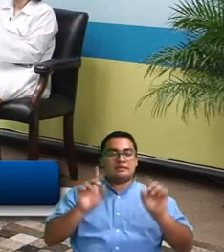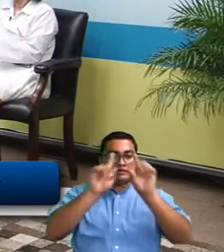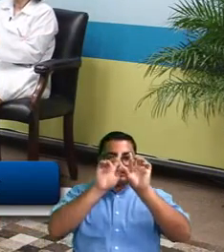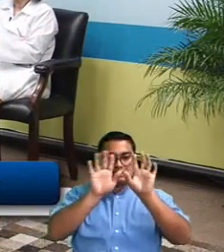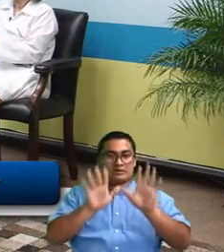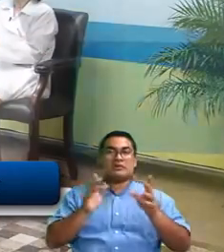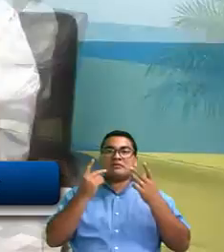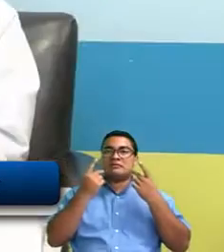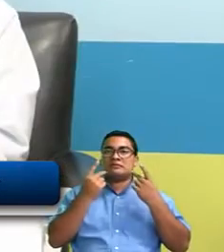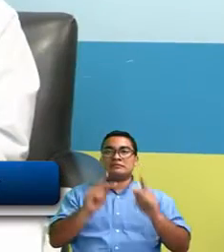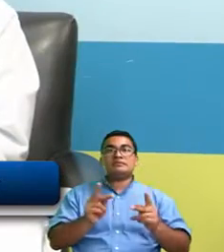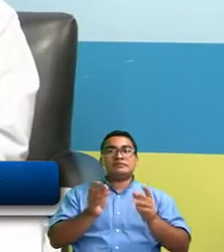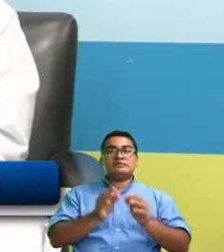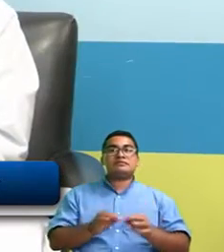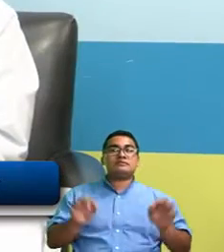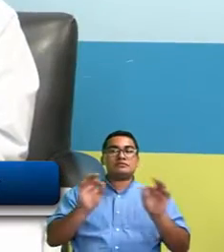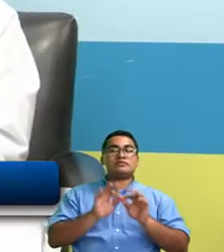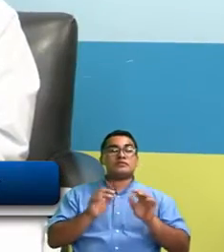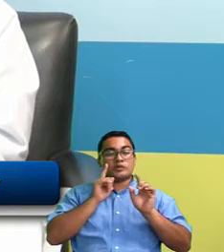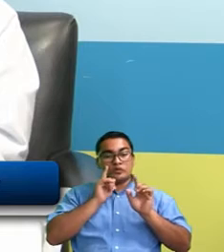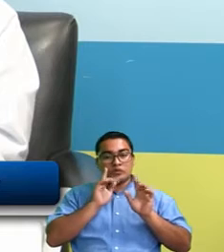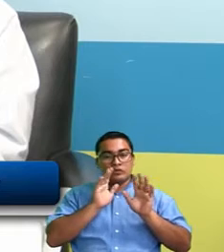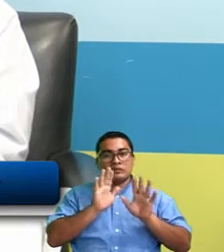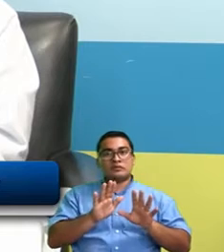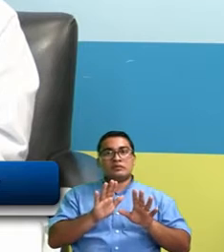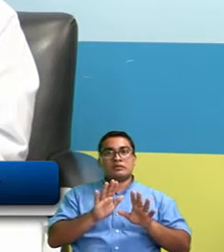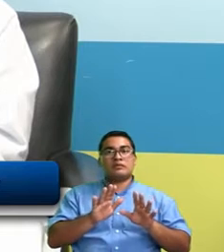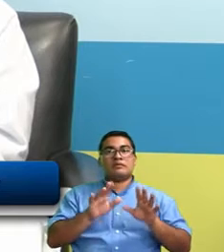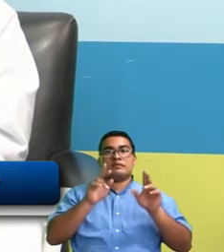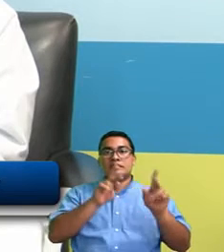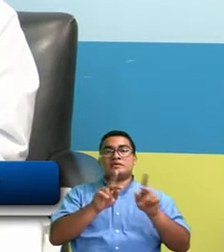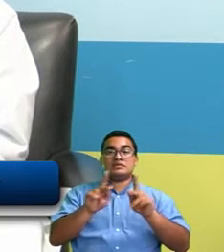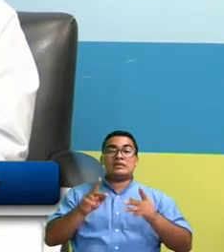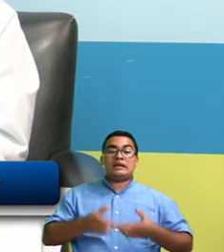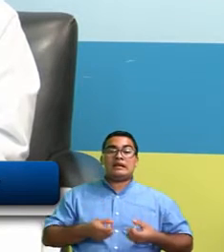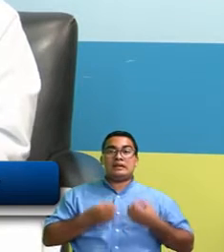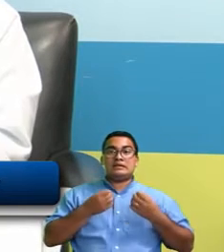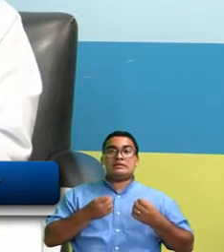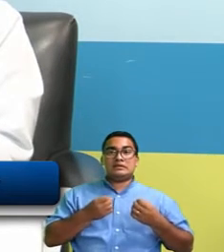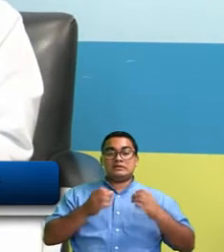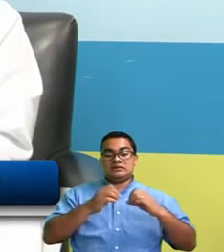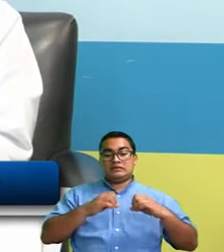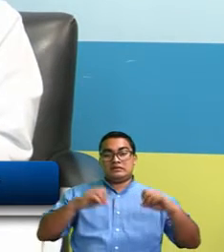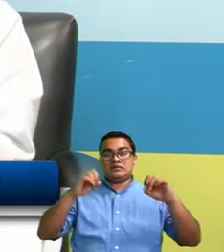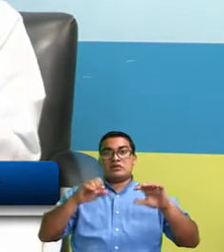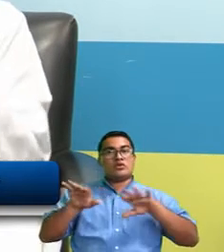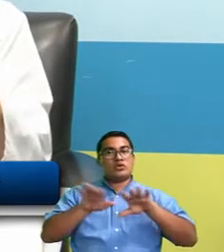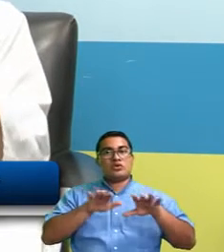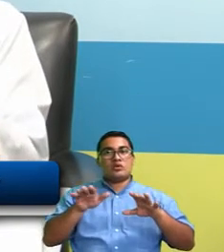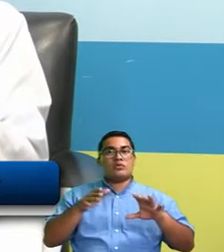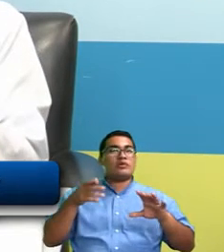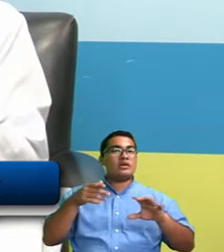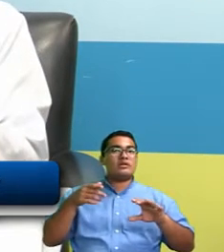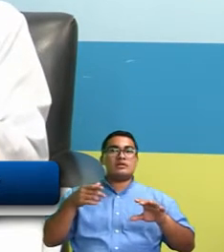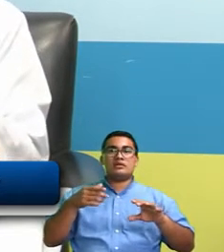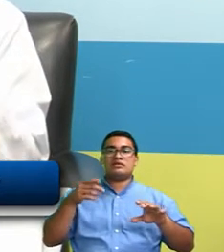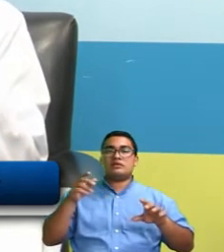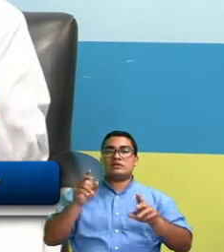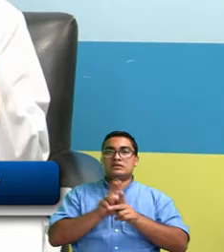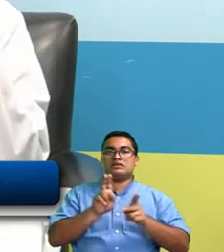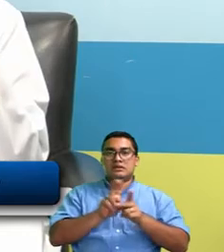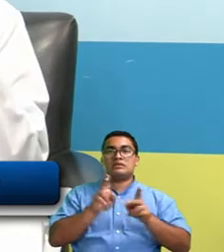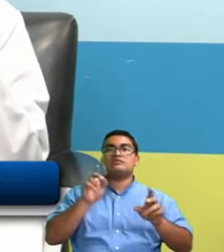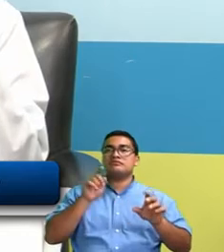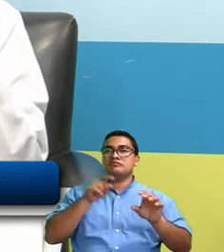pero además, pues, otros cuidados. Por ejemplo, la paciente con cáncer cervicuterino no puede haber penetración porque el cáncer está ahí,